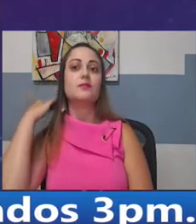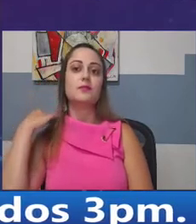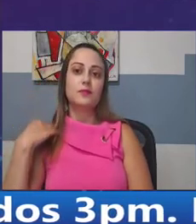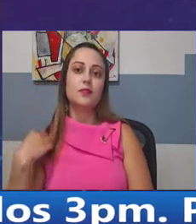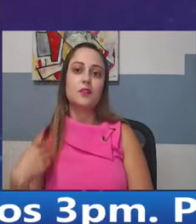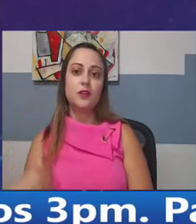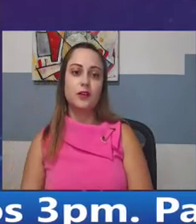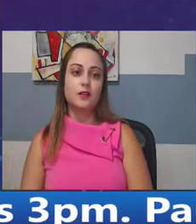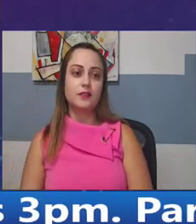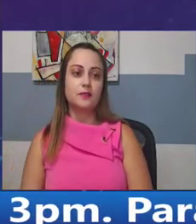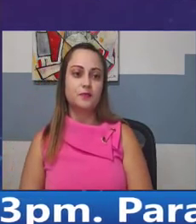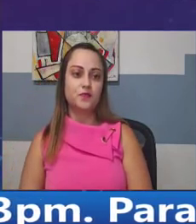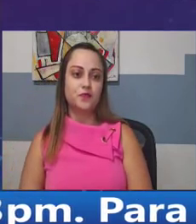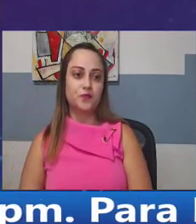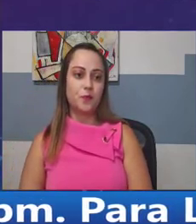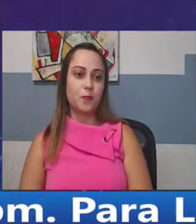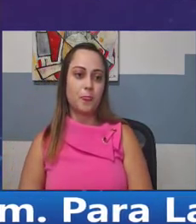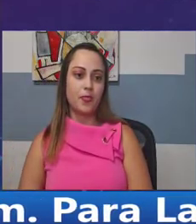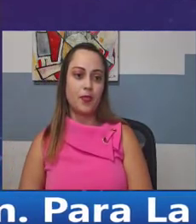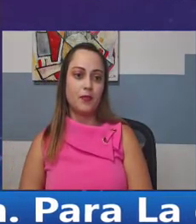inglés. Así que... Todo en inglés.